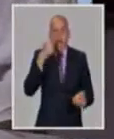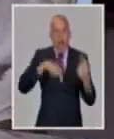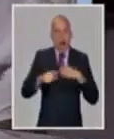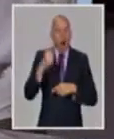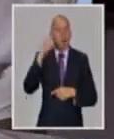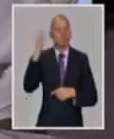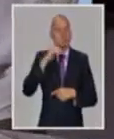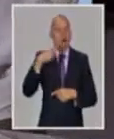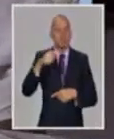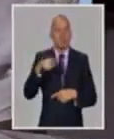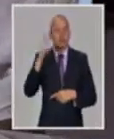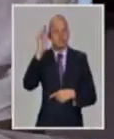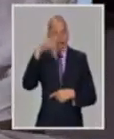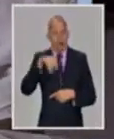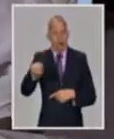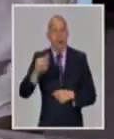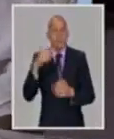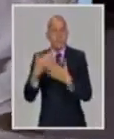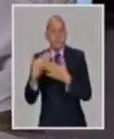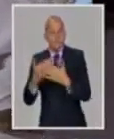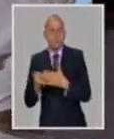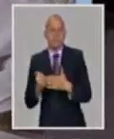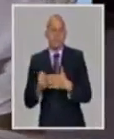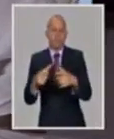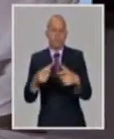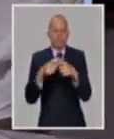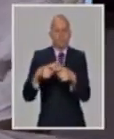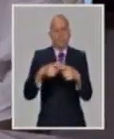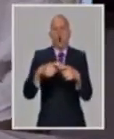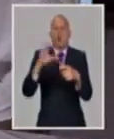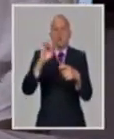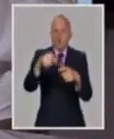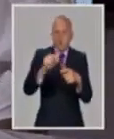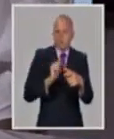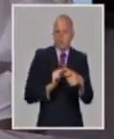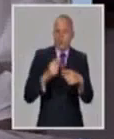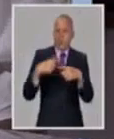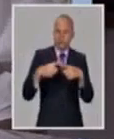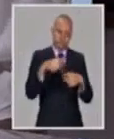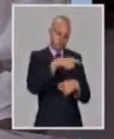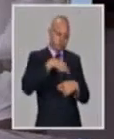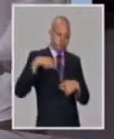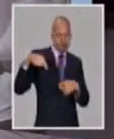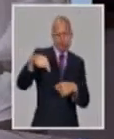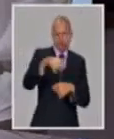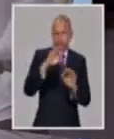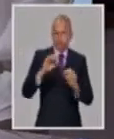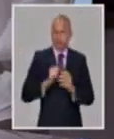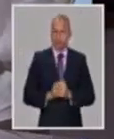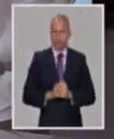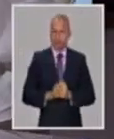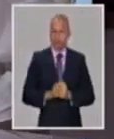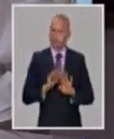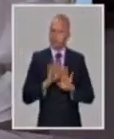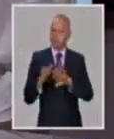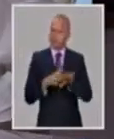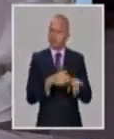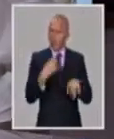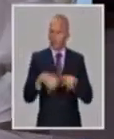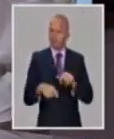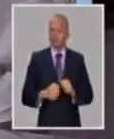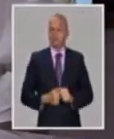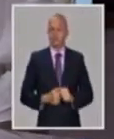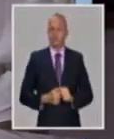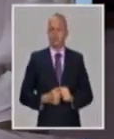también las delegaciones, por supuesto, que es el ministerio en esos lugares que controla, impulsa estos temas relacionados con esto. En cuanto a otra